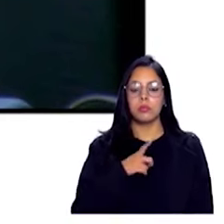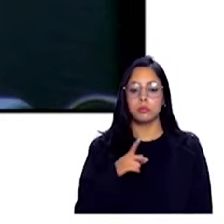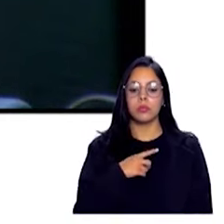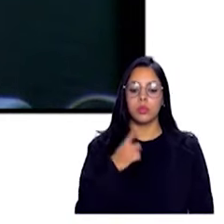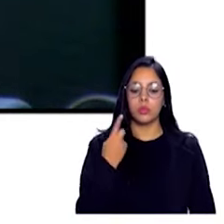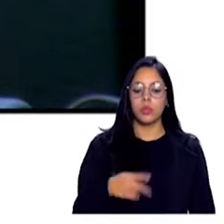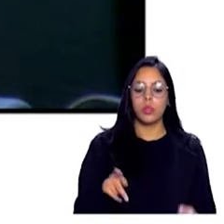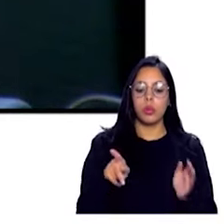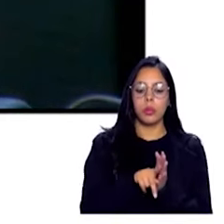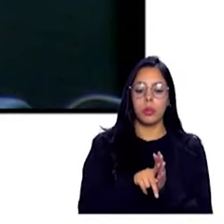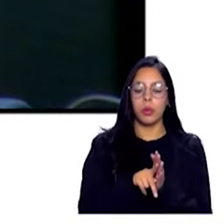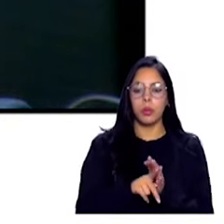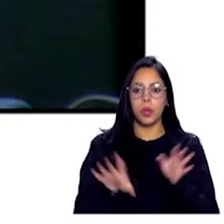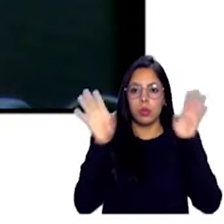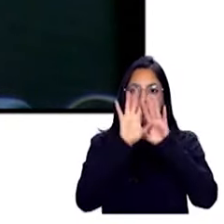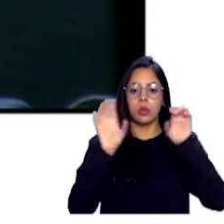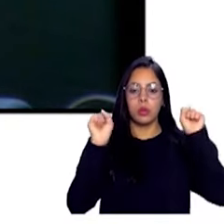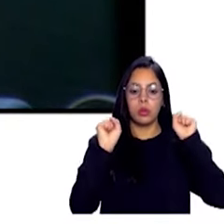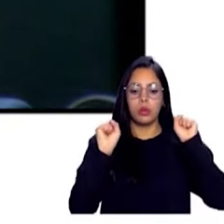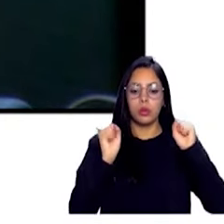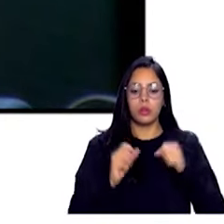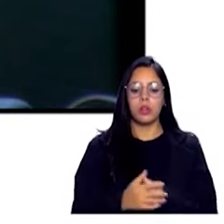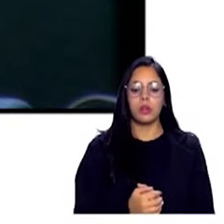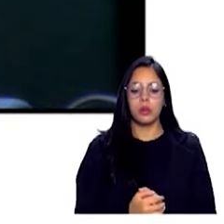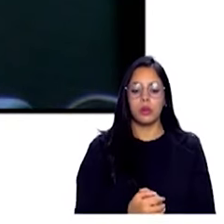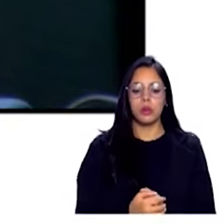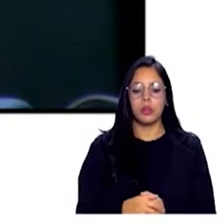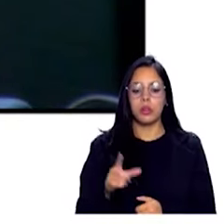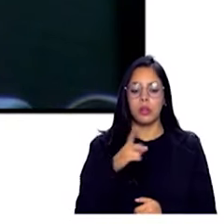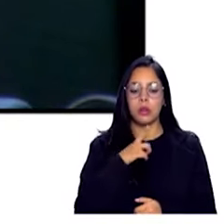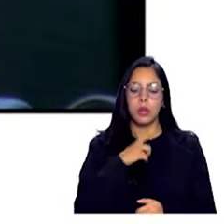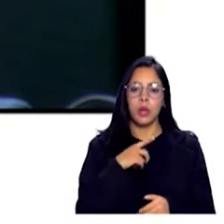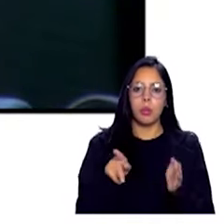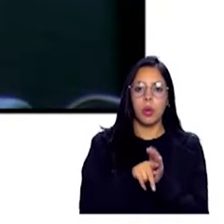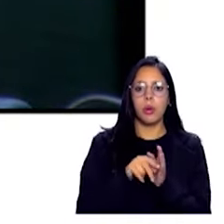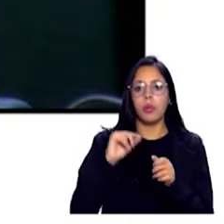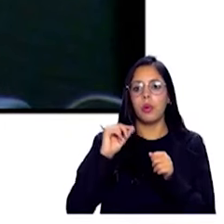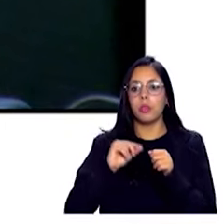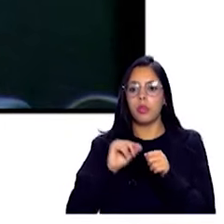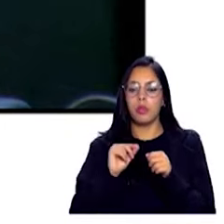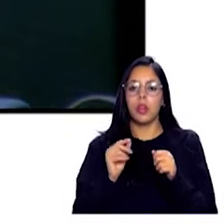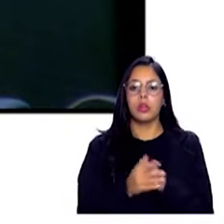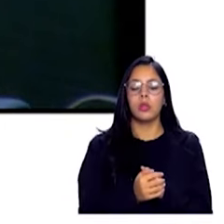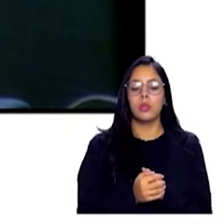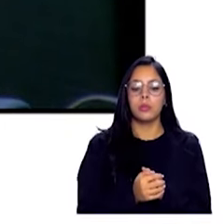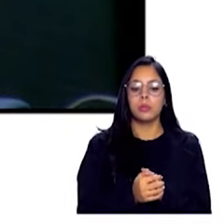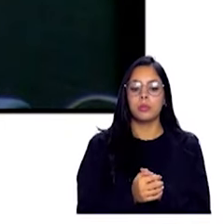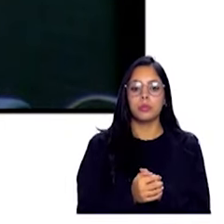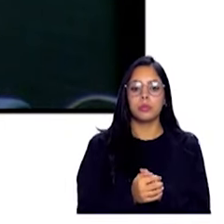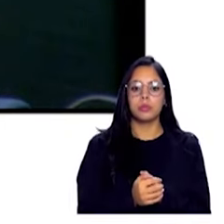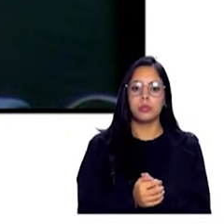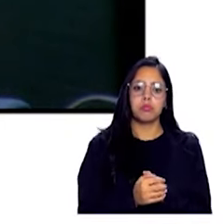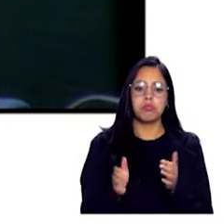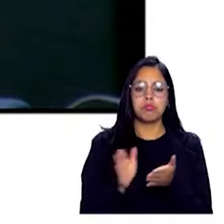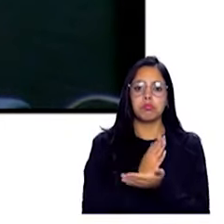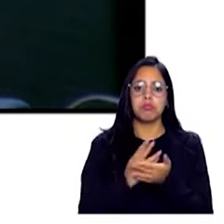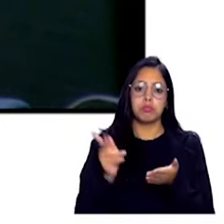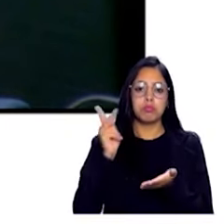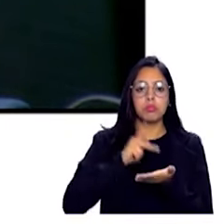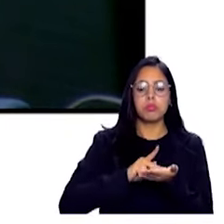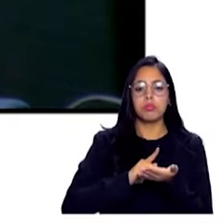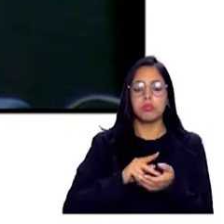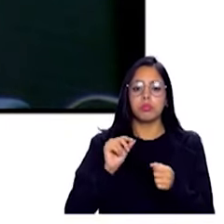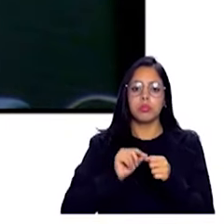Cuando lo consider oportuno porque se ha producido una una situación verdaderamente singular pueda entrar en el caso Y actuar como